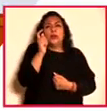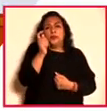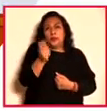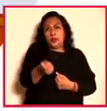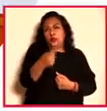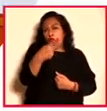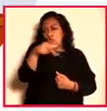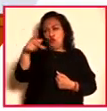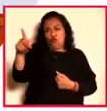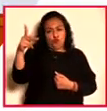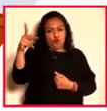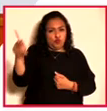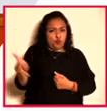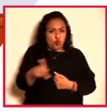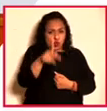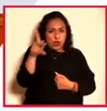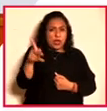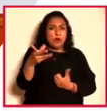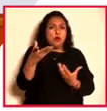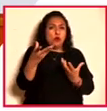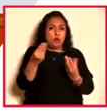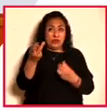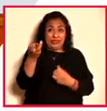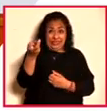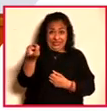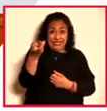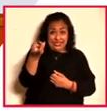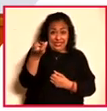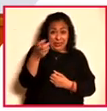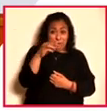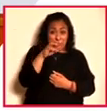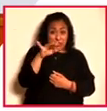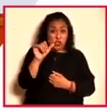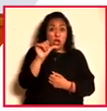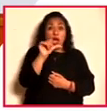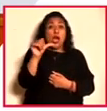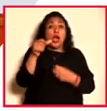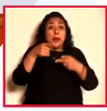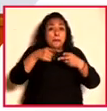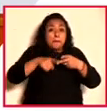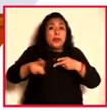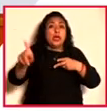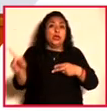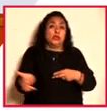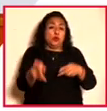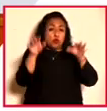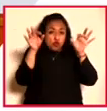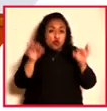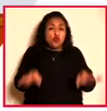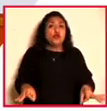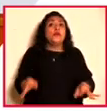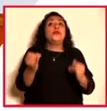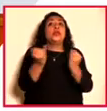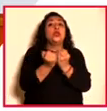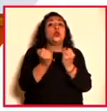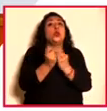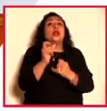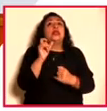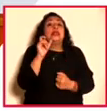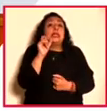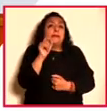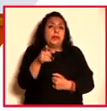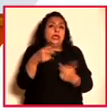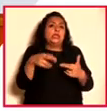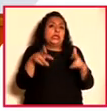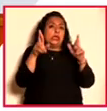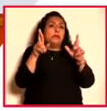pueblo. Muchas misiones de estas son el origen de los propios pueblos y son también lo que